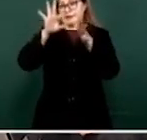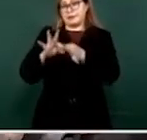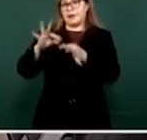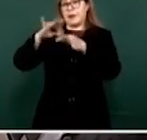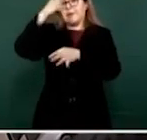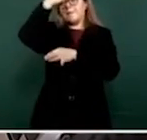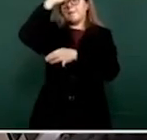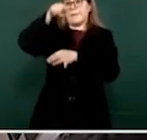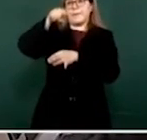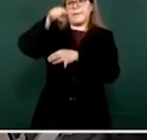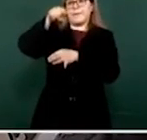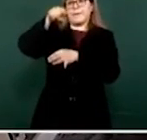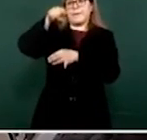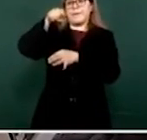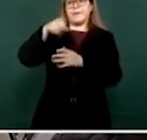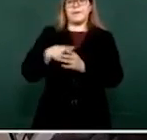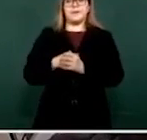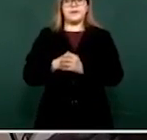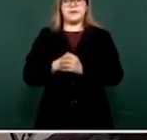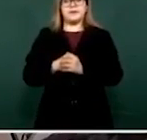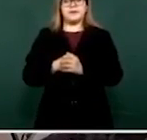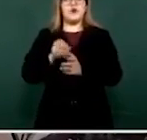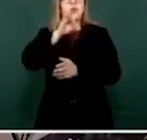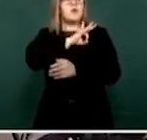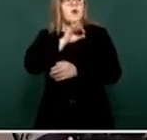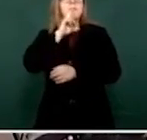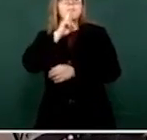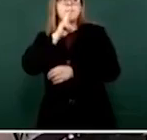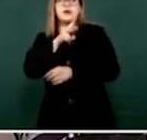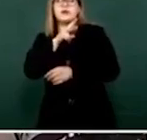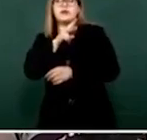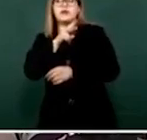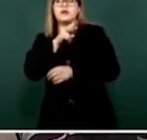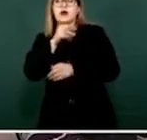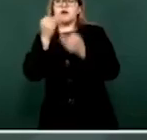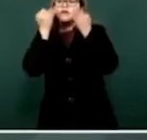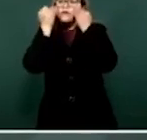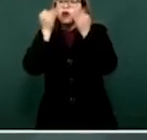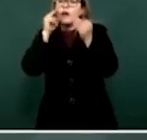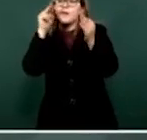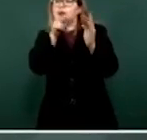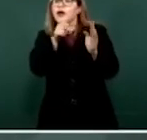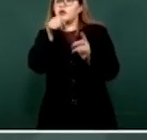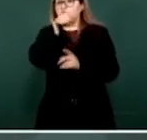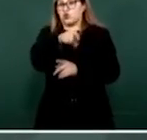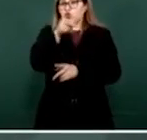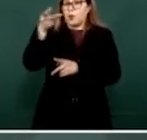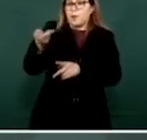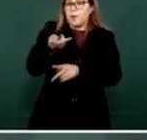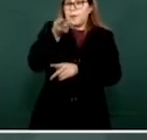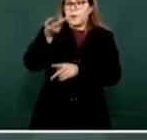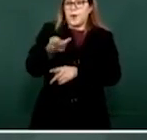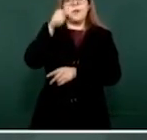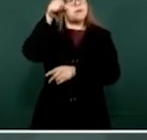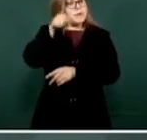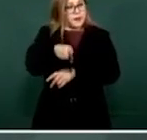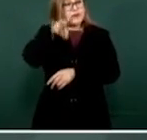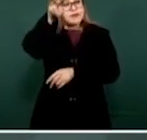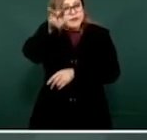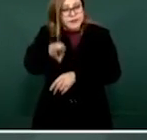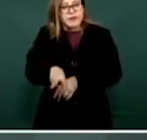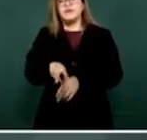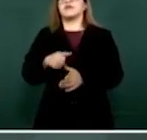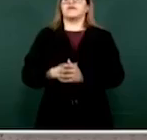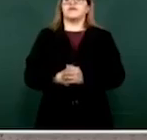que se pueda constatar que lo que usted está planteando es cierto. Okay. Y